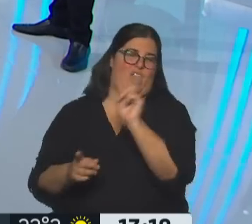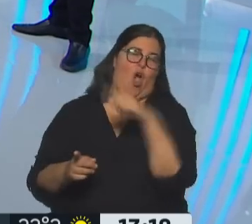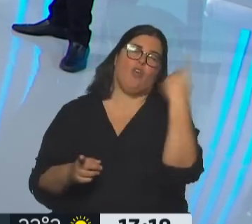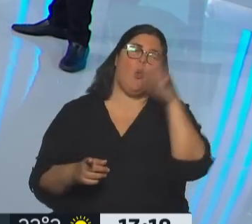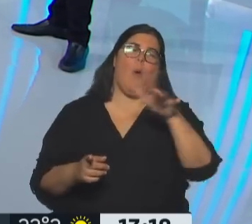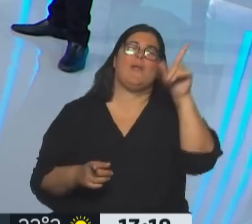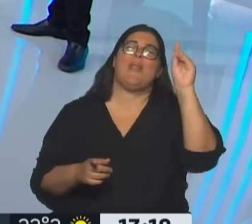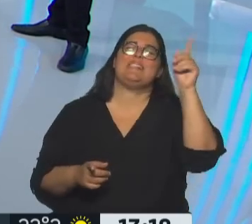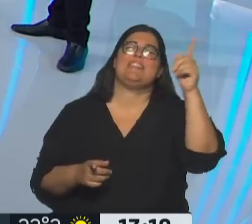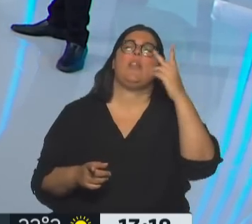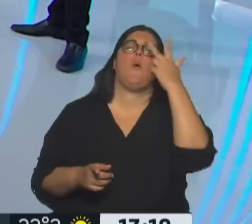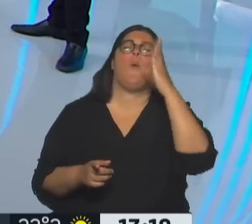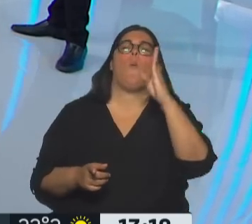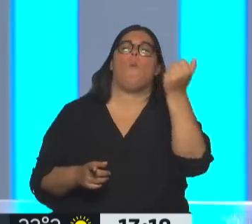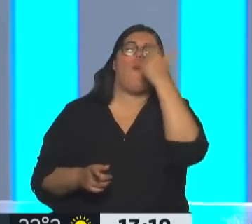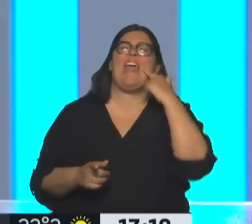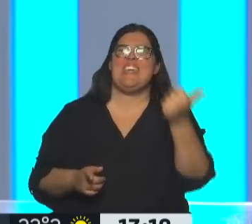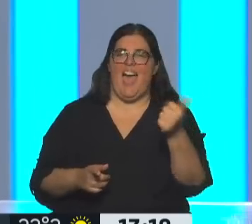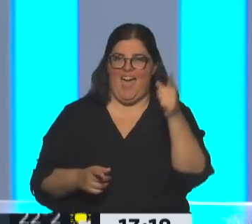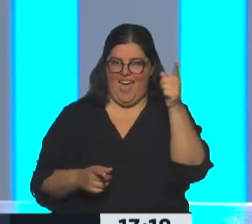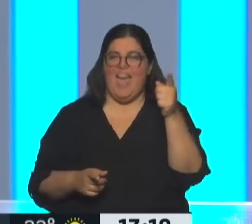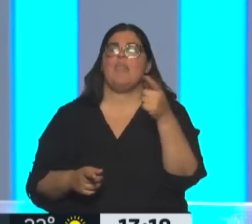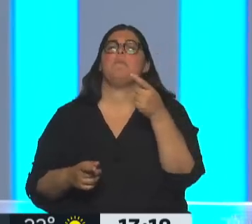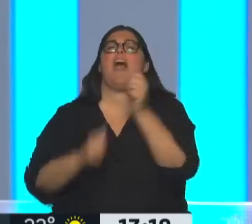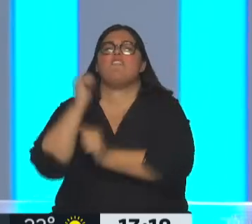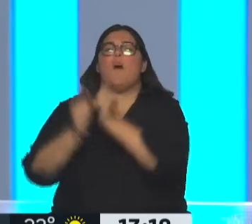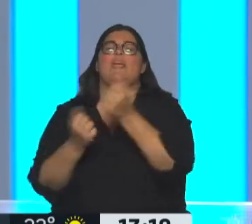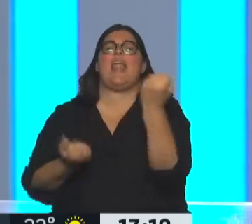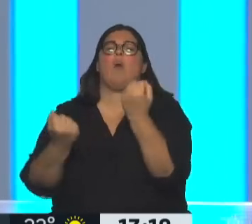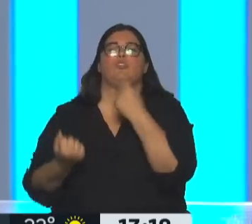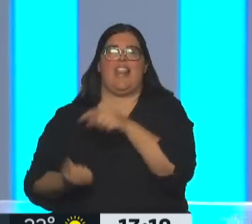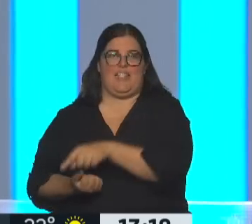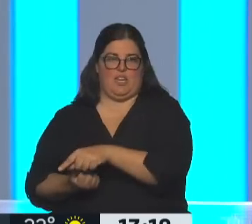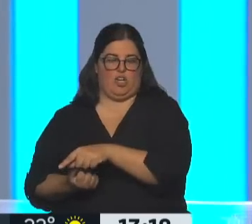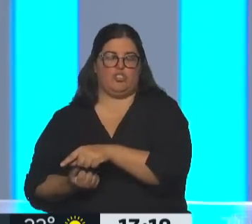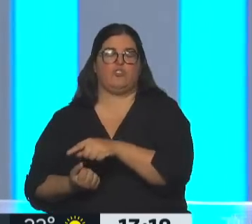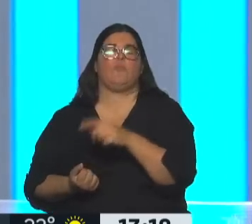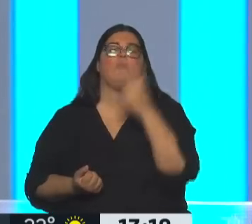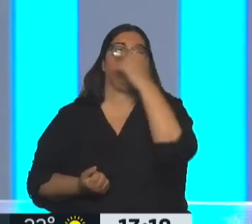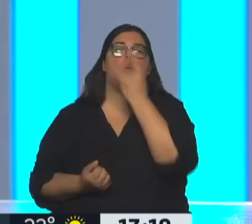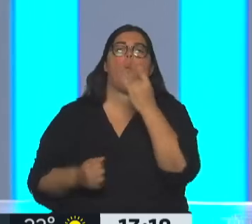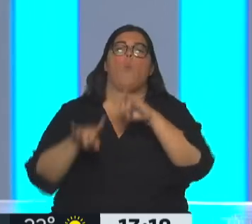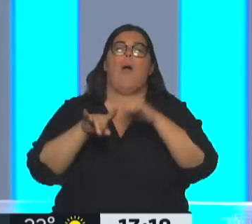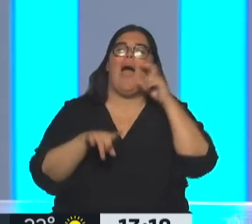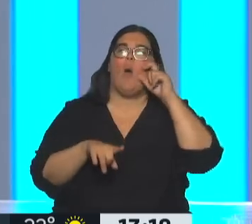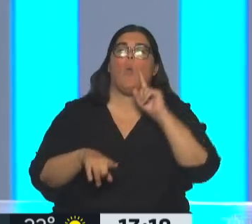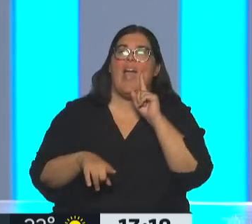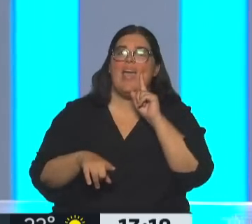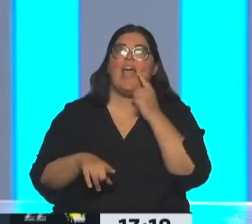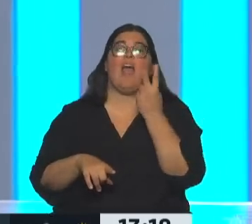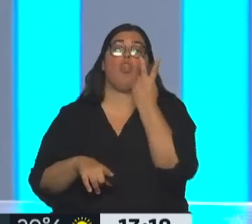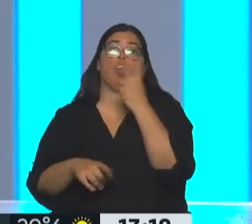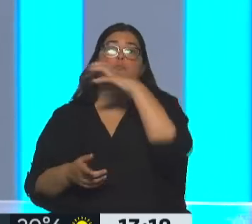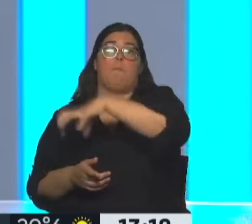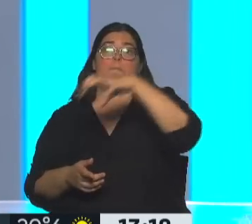Brasil, para empezar a fabricar autos eléctricos. Huawei tiene 2 plantas, Huawei, nada menos, que es el centro de la disputa